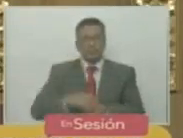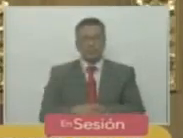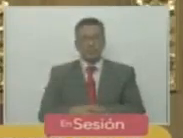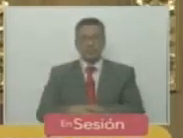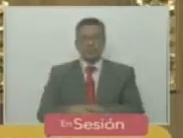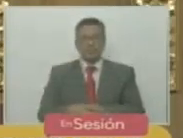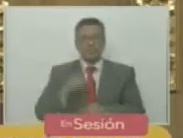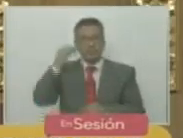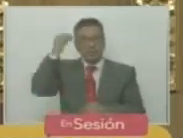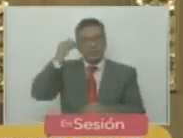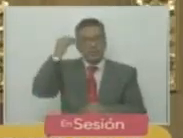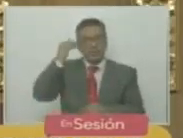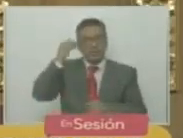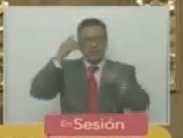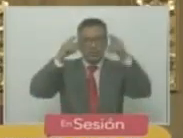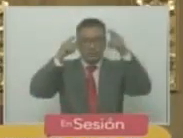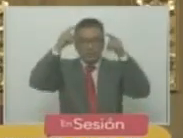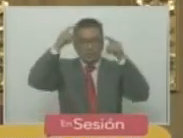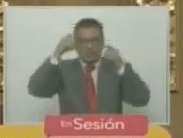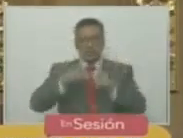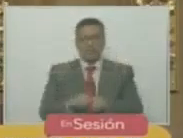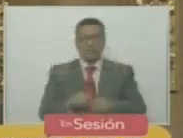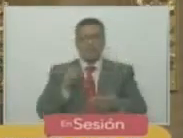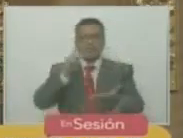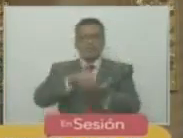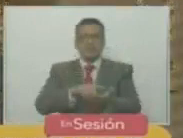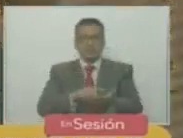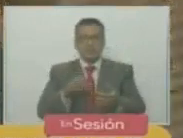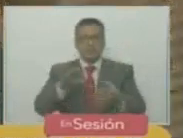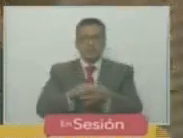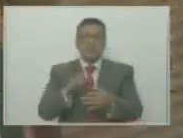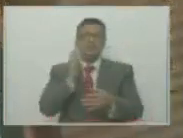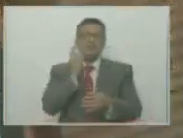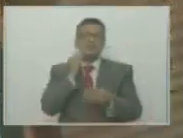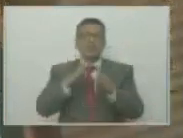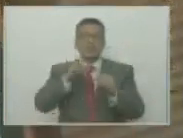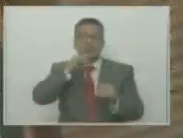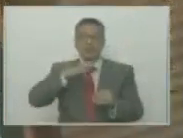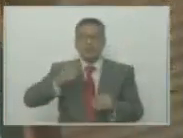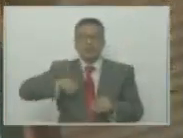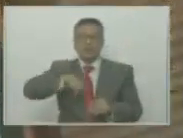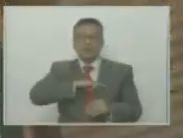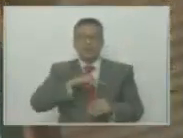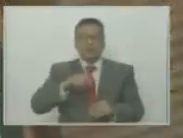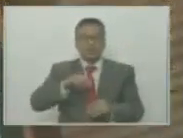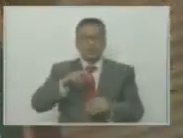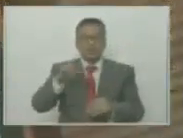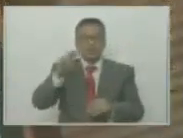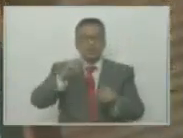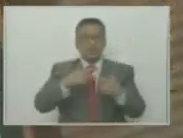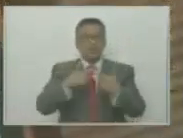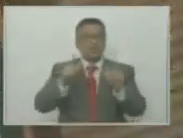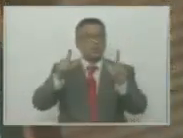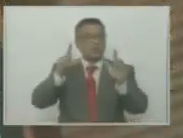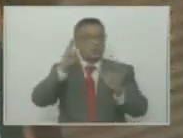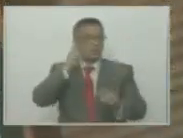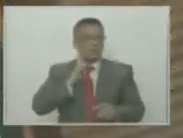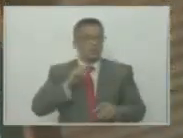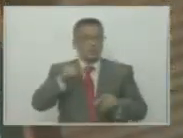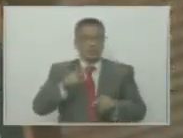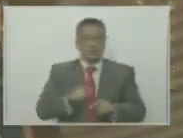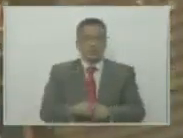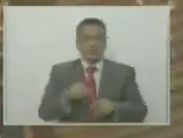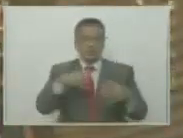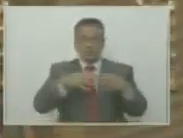que el pensamiento chavista, parte de la doctrina y el ejemplo histórico de nuestro libertador Simón Bolívar, es la lucha del